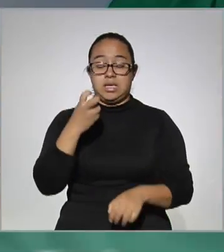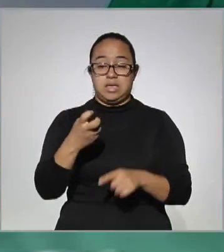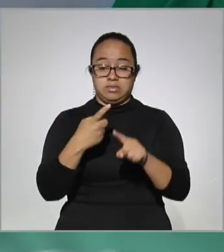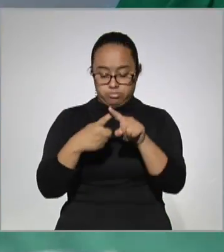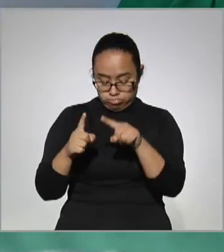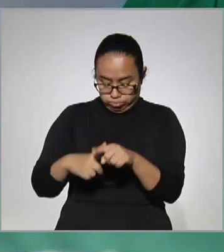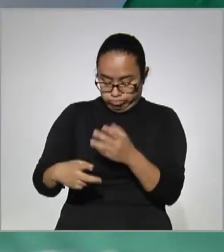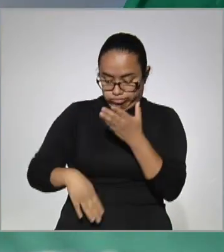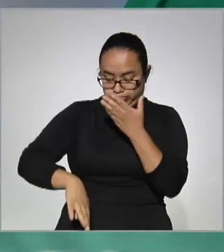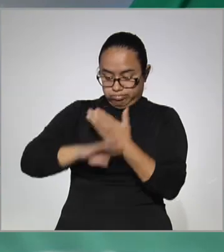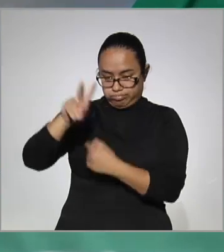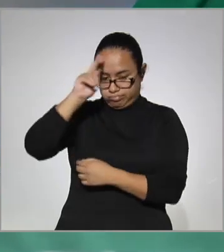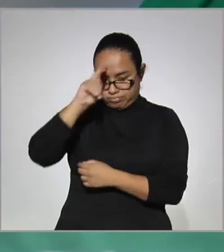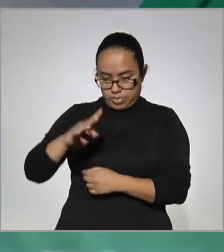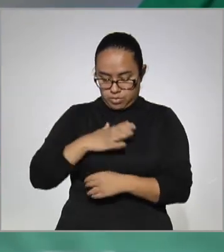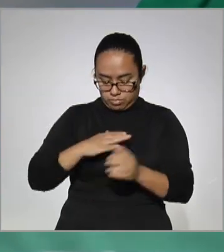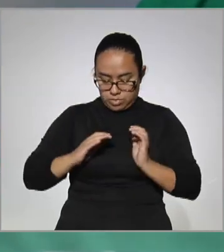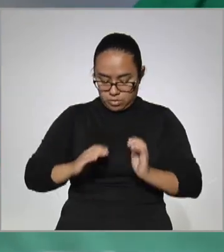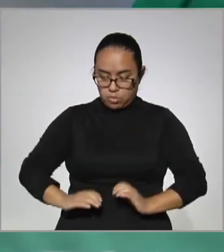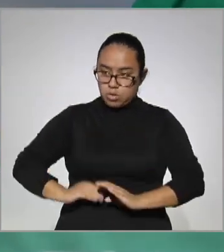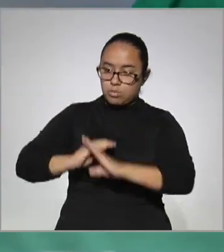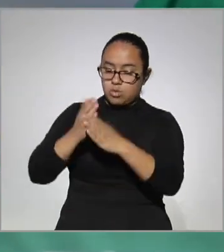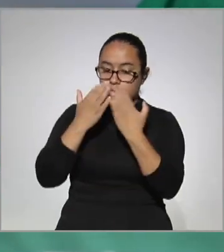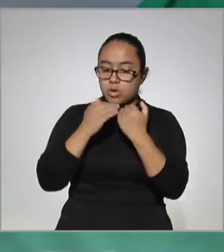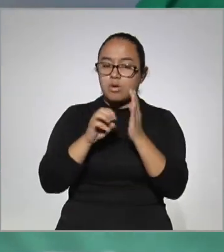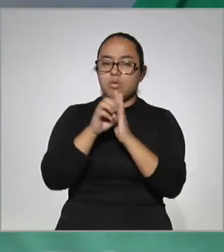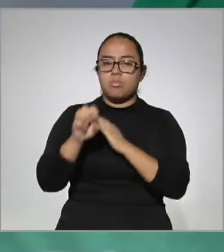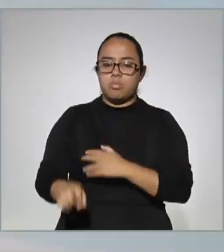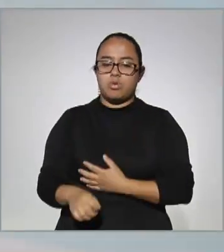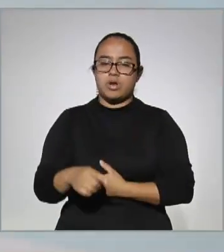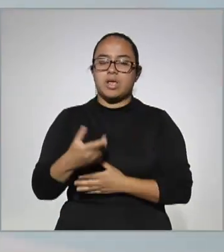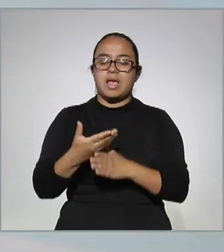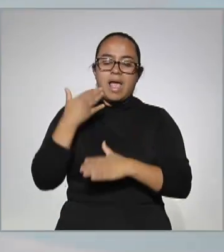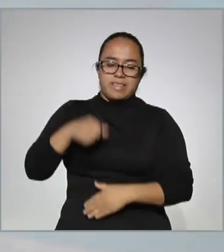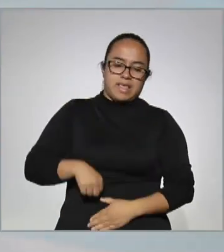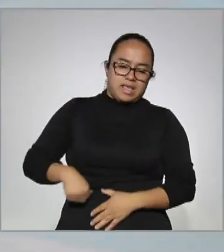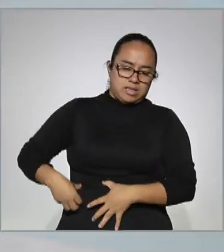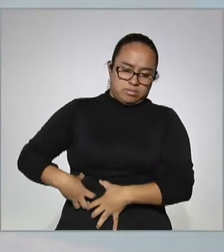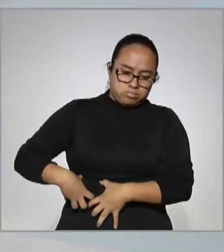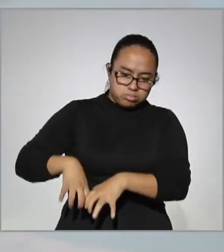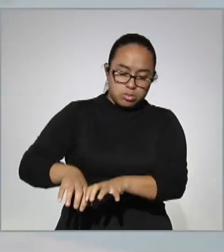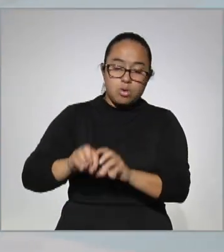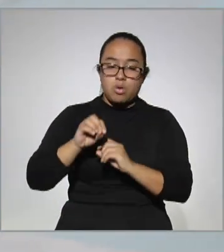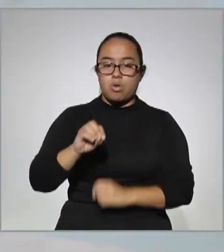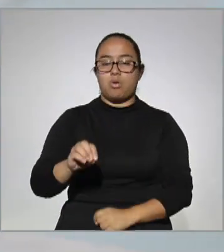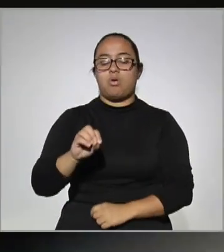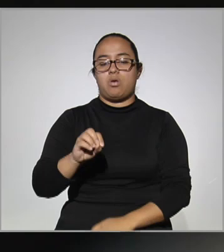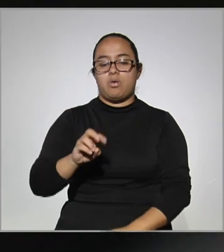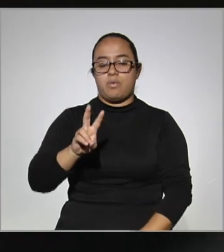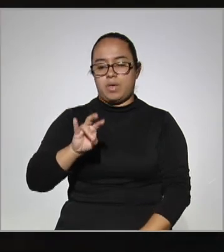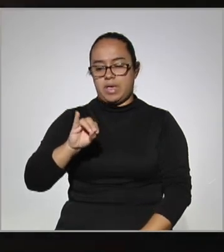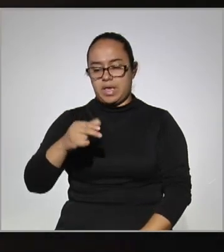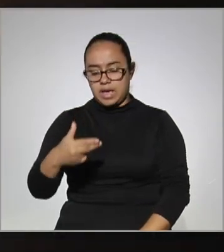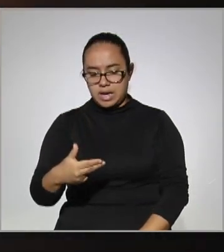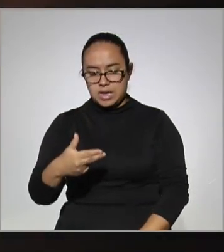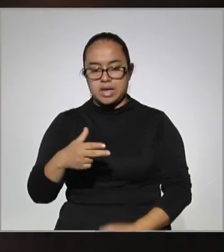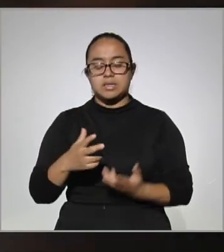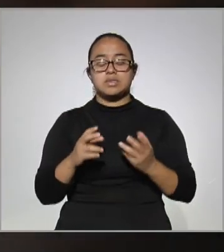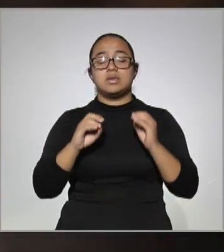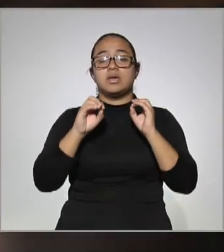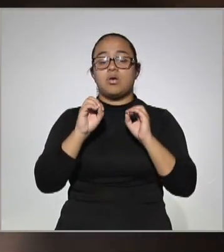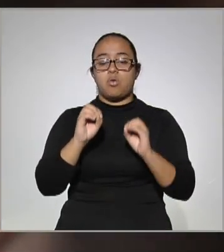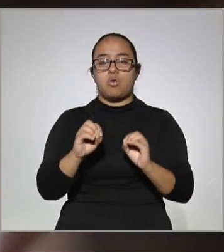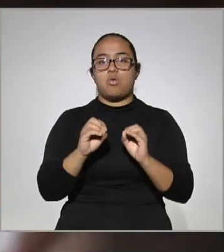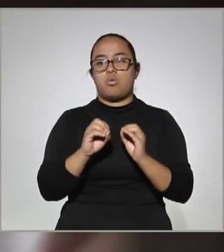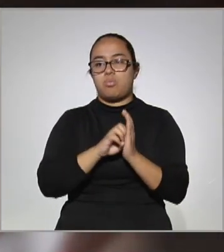nuestro sistema inmunológico. Ejemplo, pacientes trasplantadas, pacientes con HIV, pacientes que tienen alguna